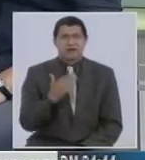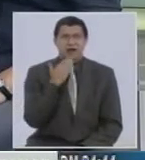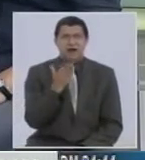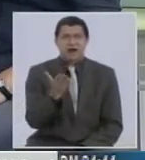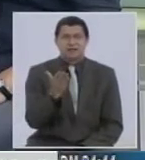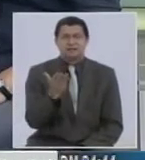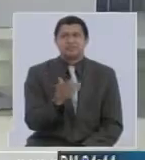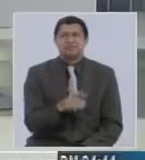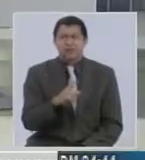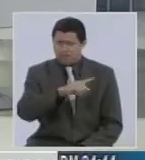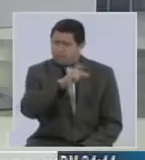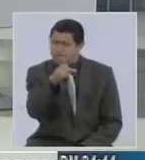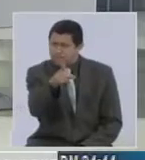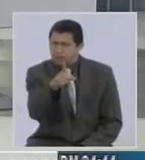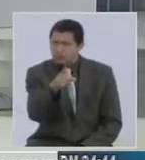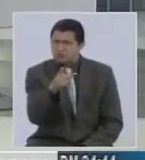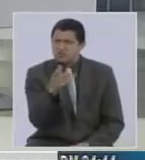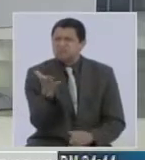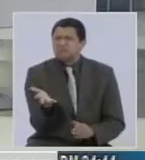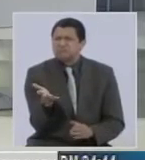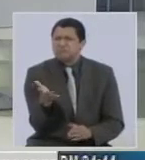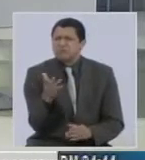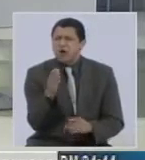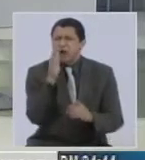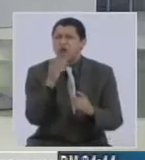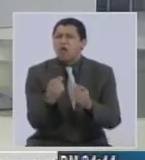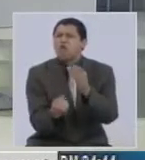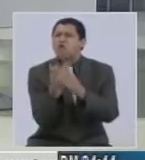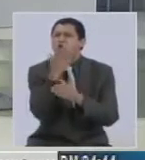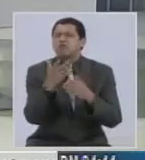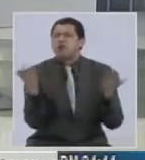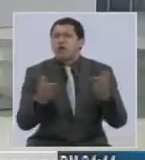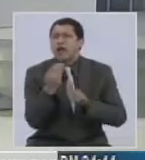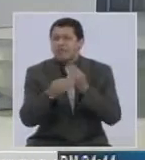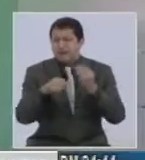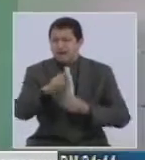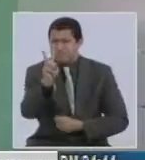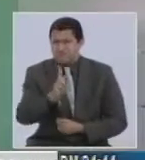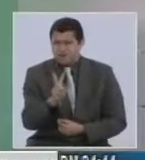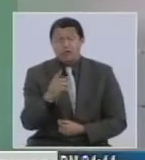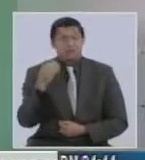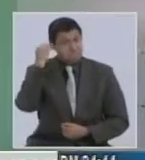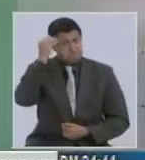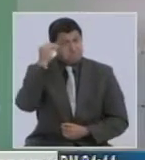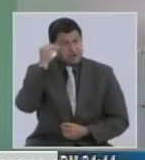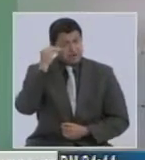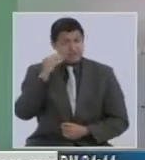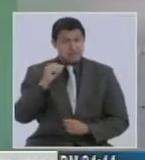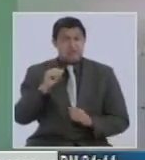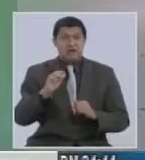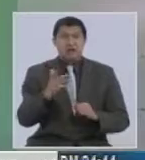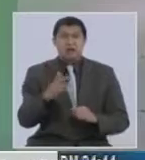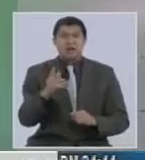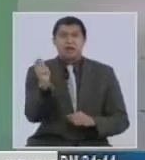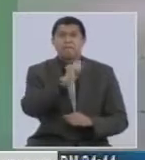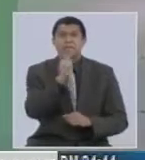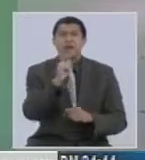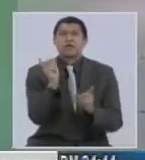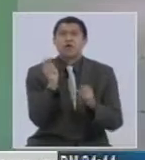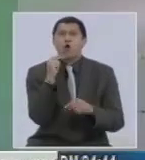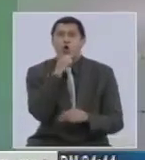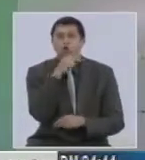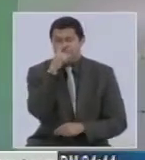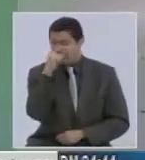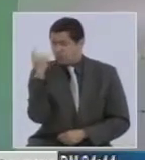la invitación. Bien, quisiera saber cuál es el propósito de la fundación en nuestro país. Tengo entendido que iniciaron desde el mes de octubre del